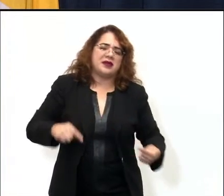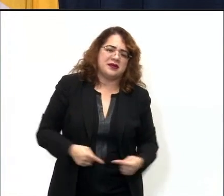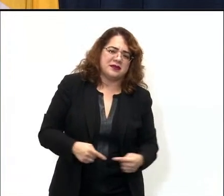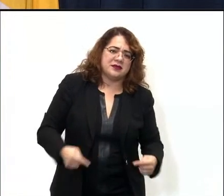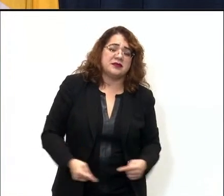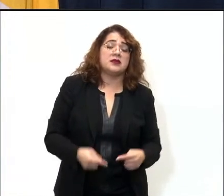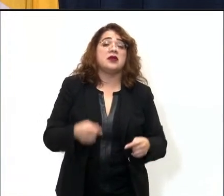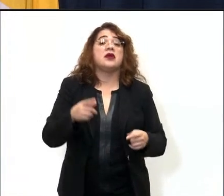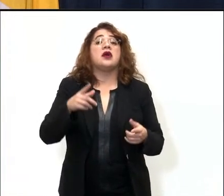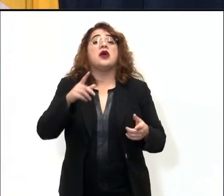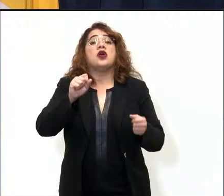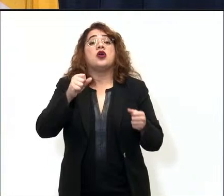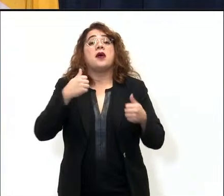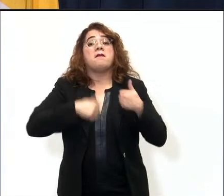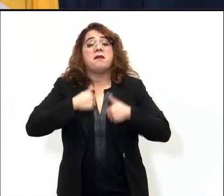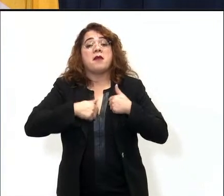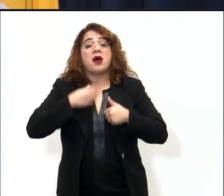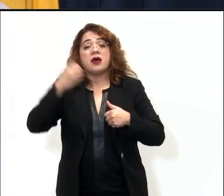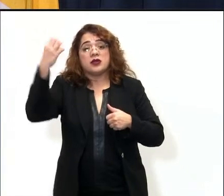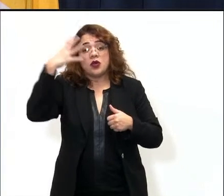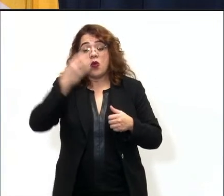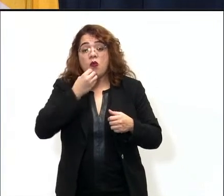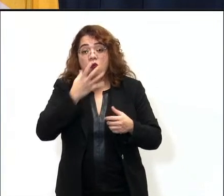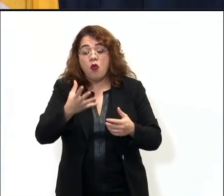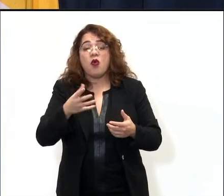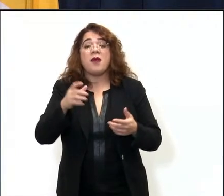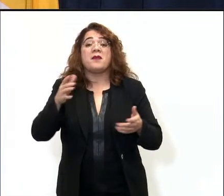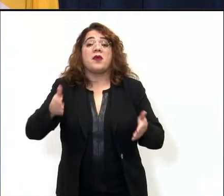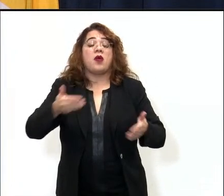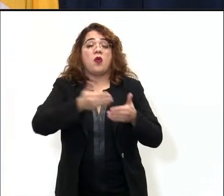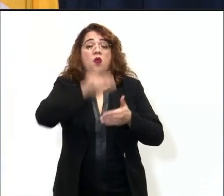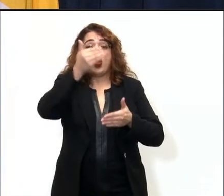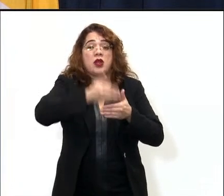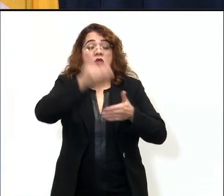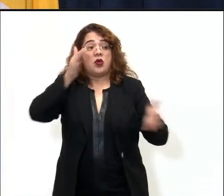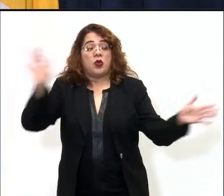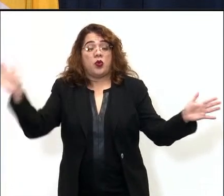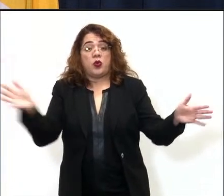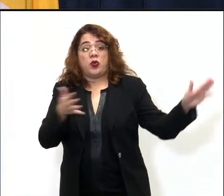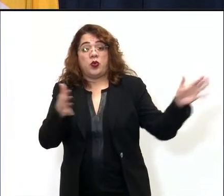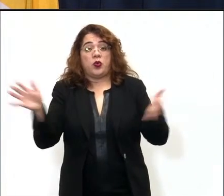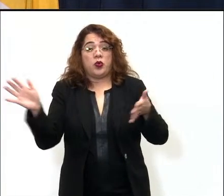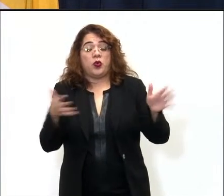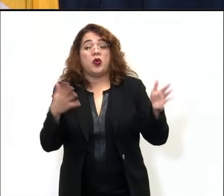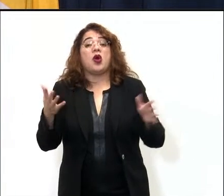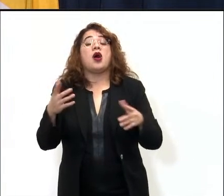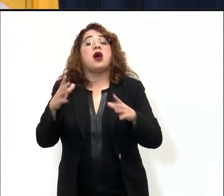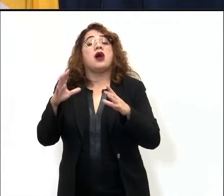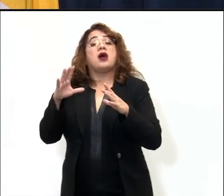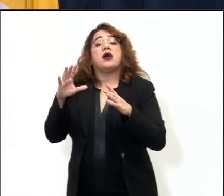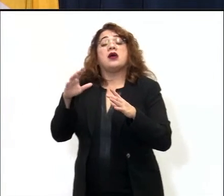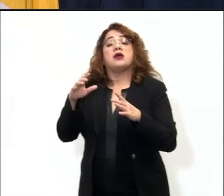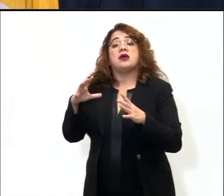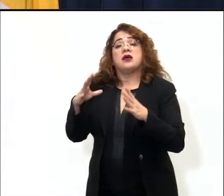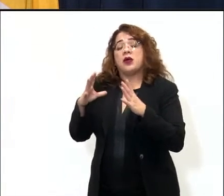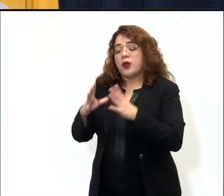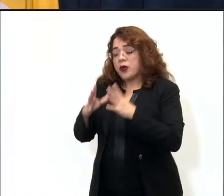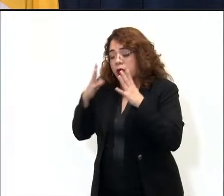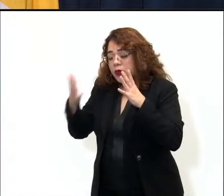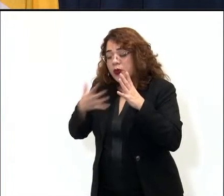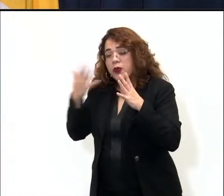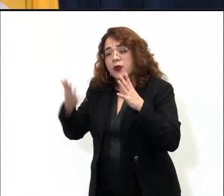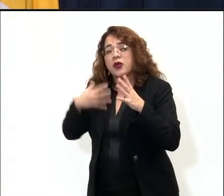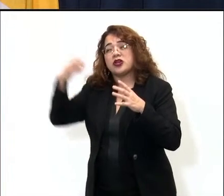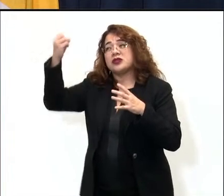humidificador o tomar un baño caliente puede ayudar a aliviar el dolor de garganta o la tos para